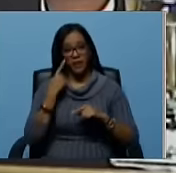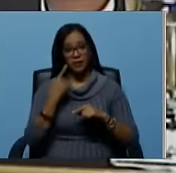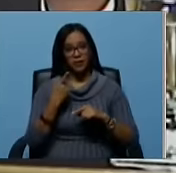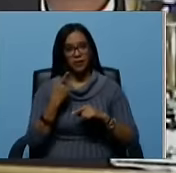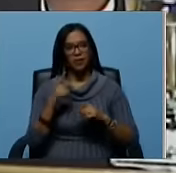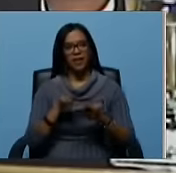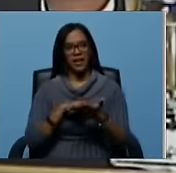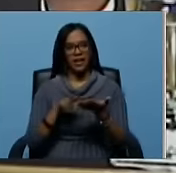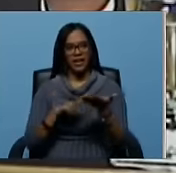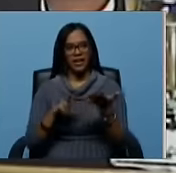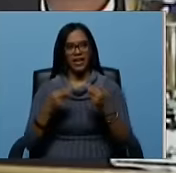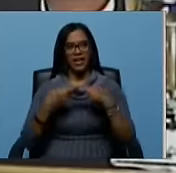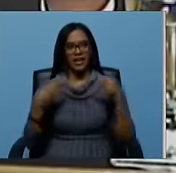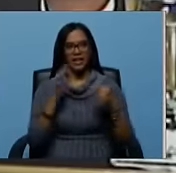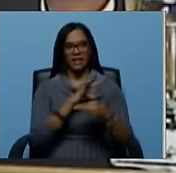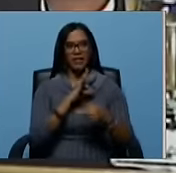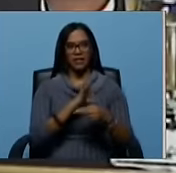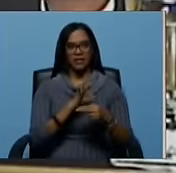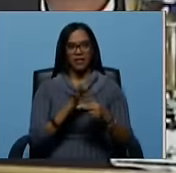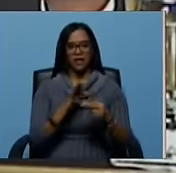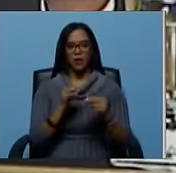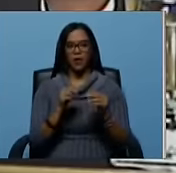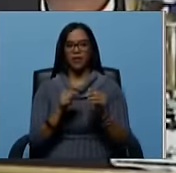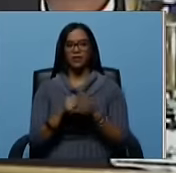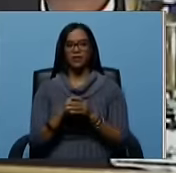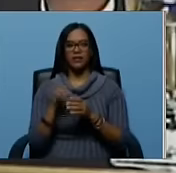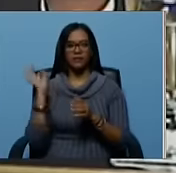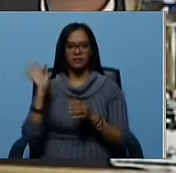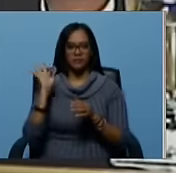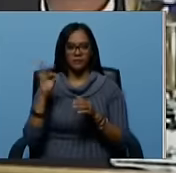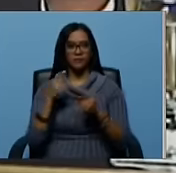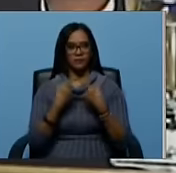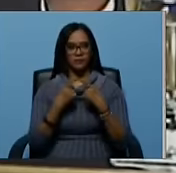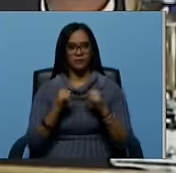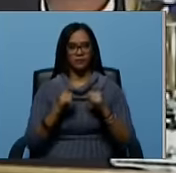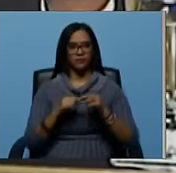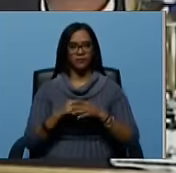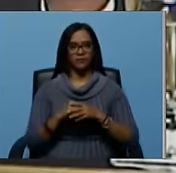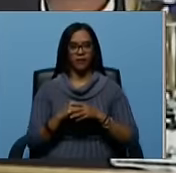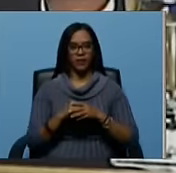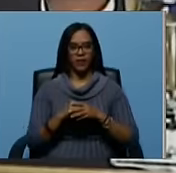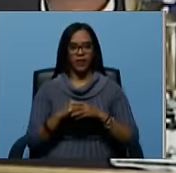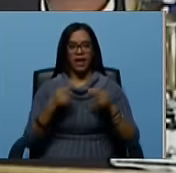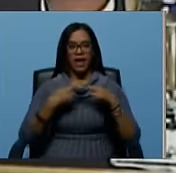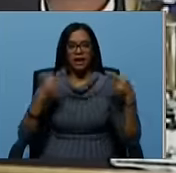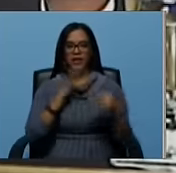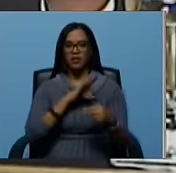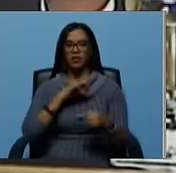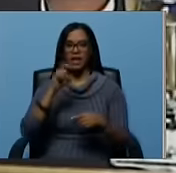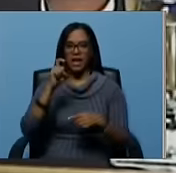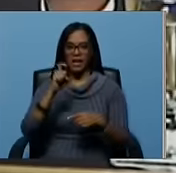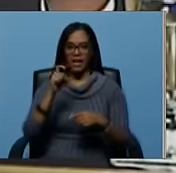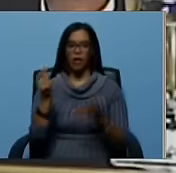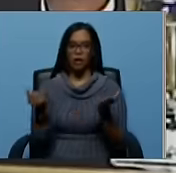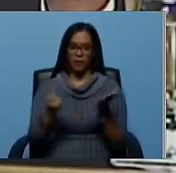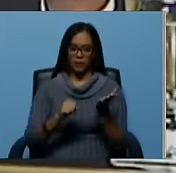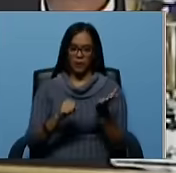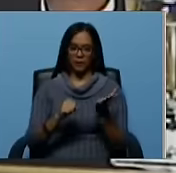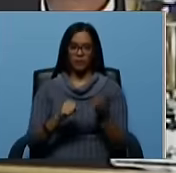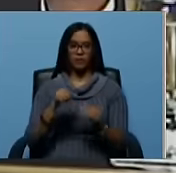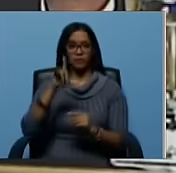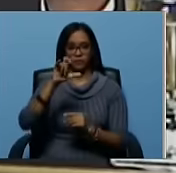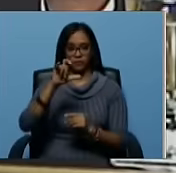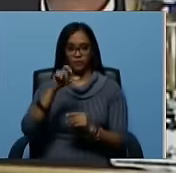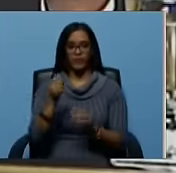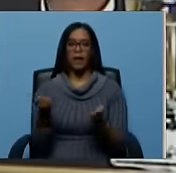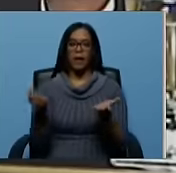a leer las redes aquí que nos están transmitiendo alternativamente, ¿no? En la red social X con el mazo dando, en Instagram